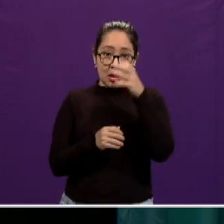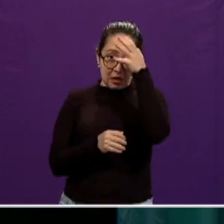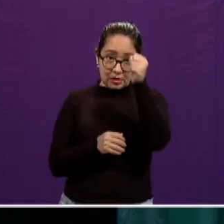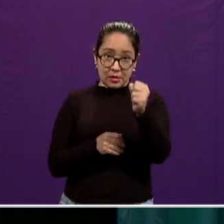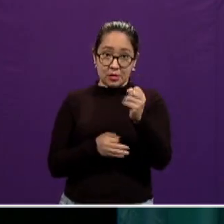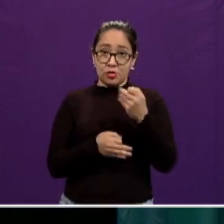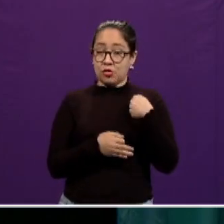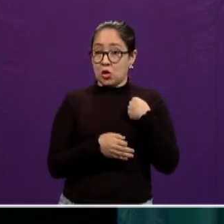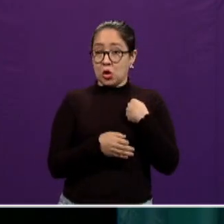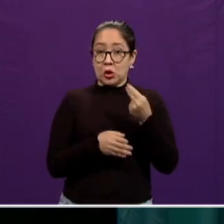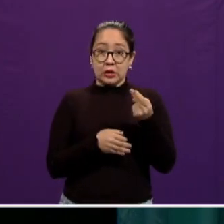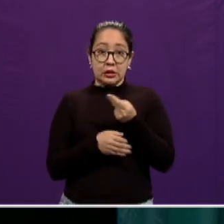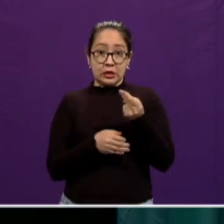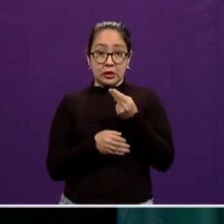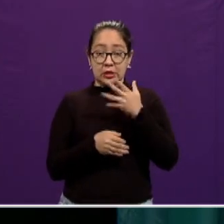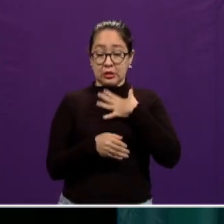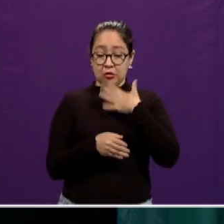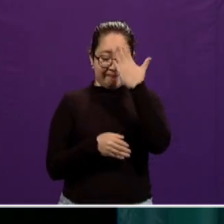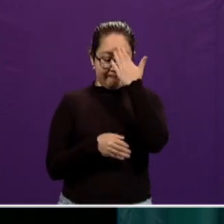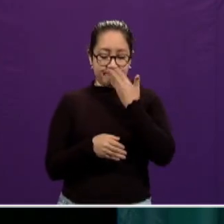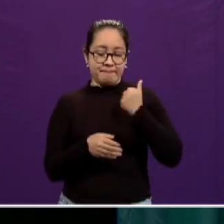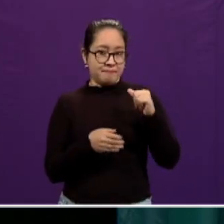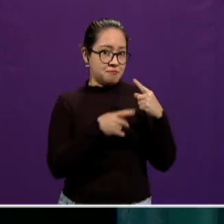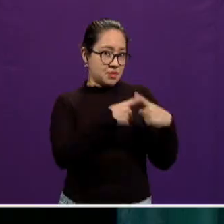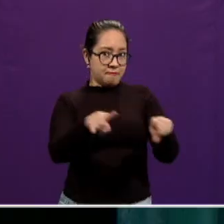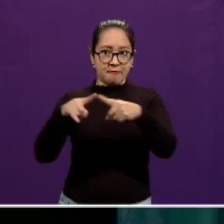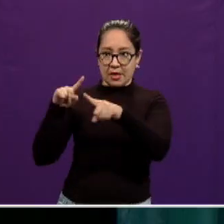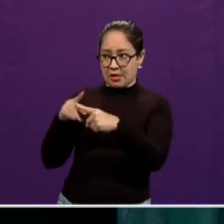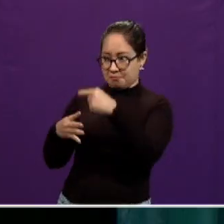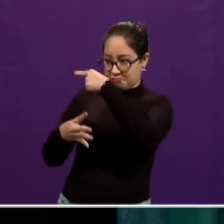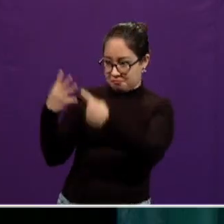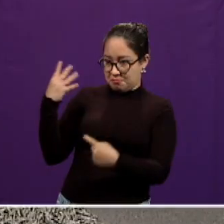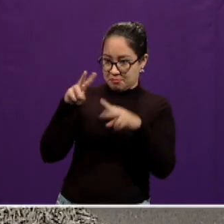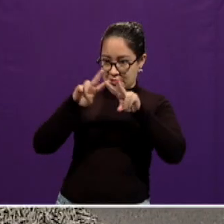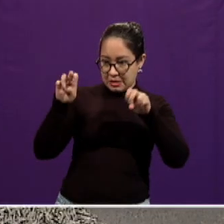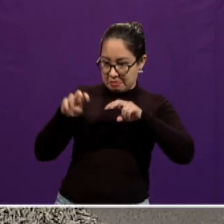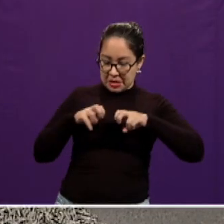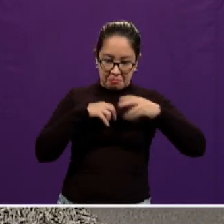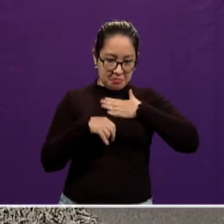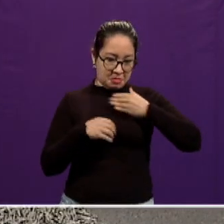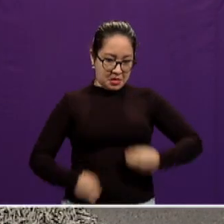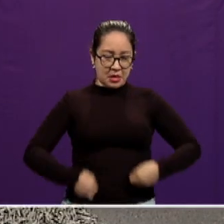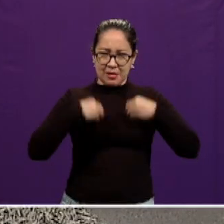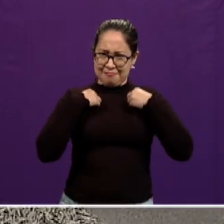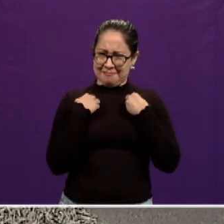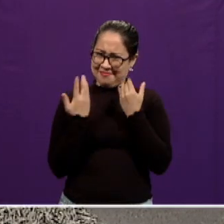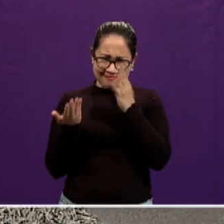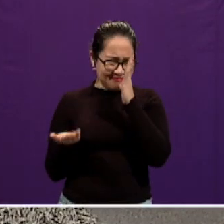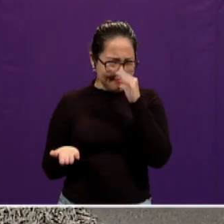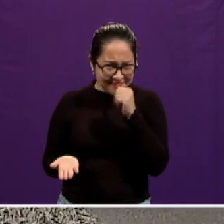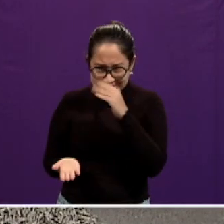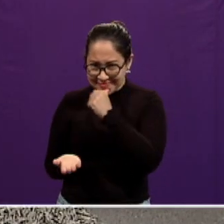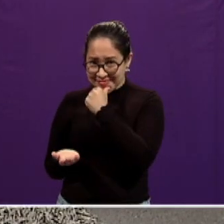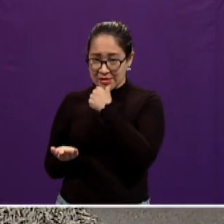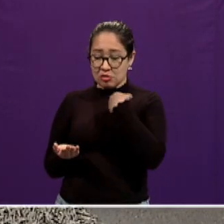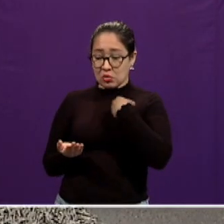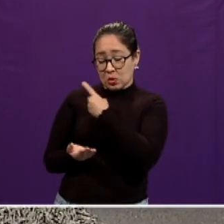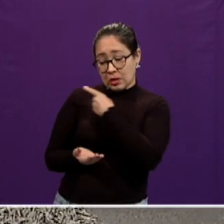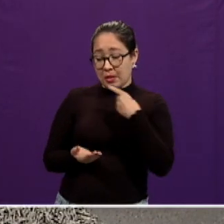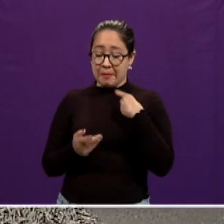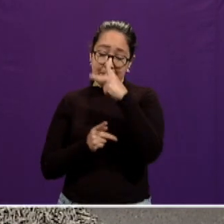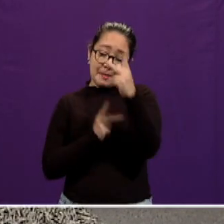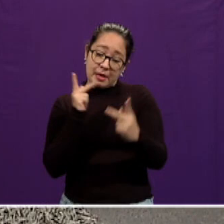absolutamente todas las áreas de mi vida. Y eso es irracional porque no se puede, ¿no? Pero yo tengo esa creencia de debo ser buena o debo